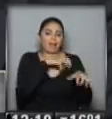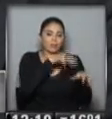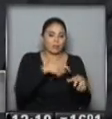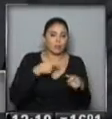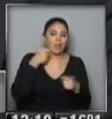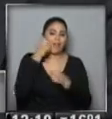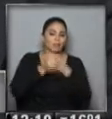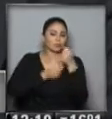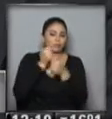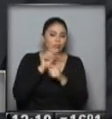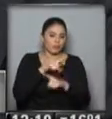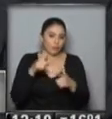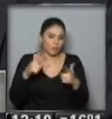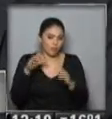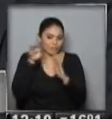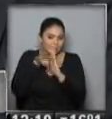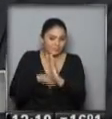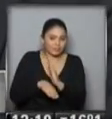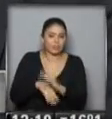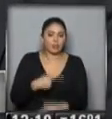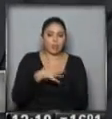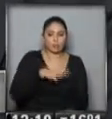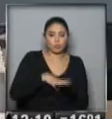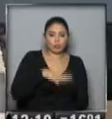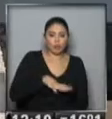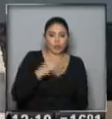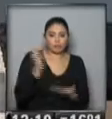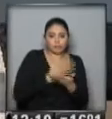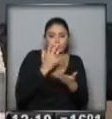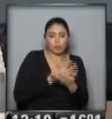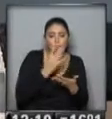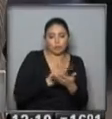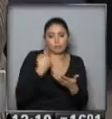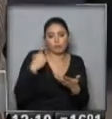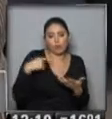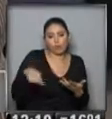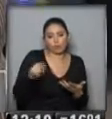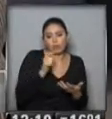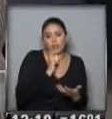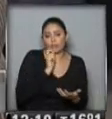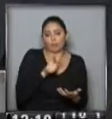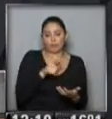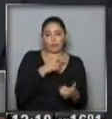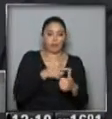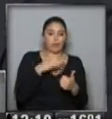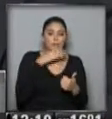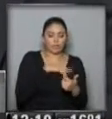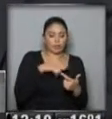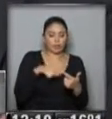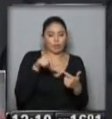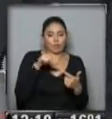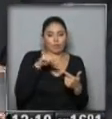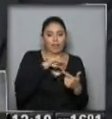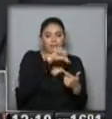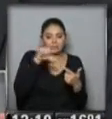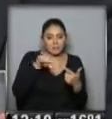tuvo. Portugal sigue produciendo y exportando los productos que lo han hecho tradicionales, es decir, el vino, aceite de